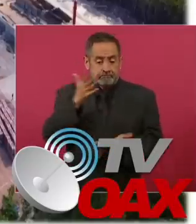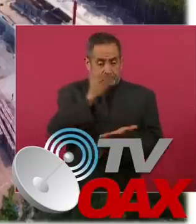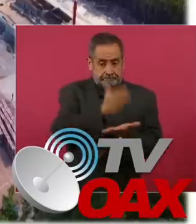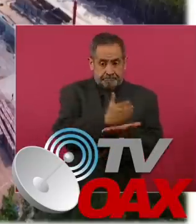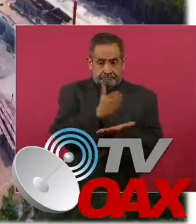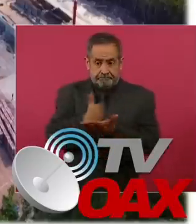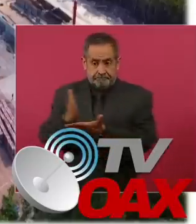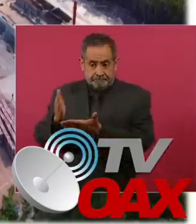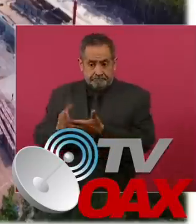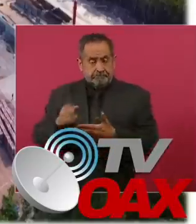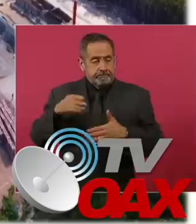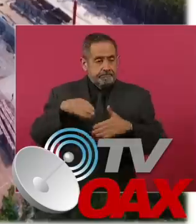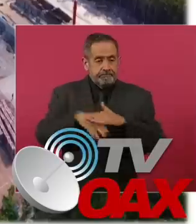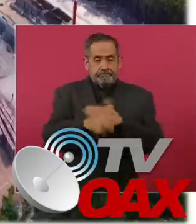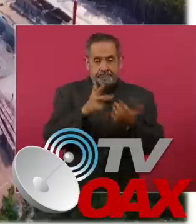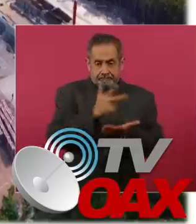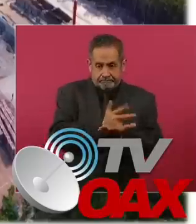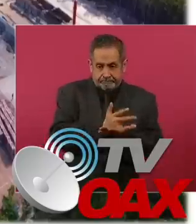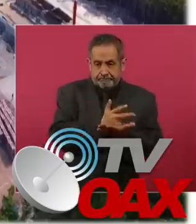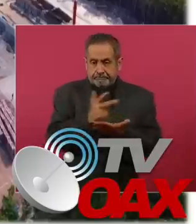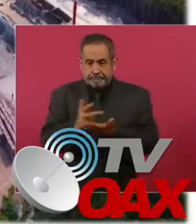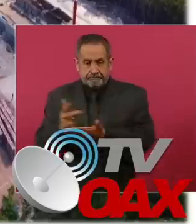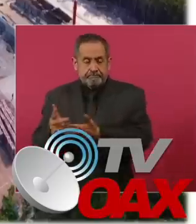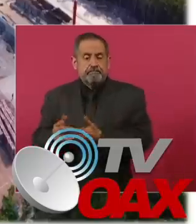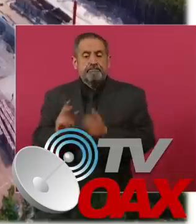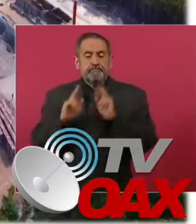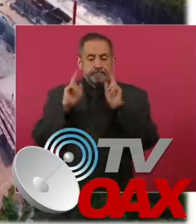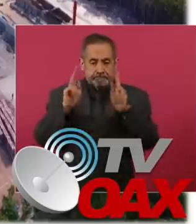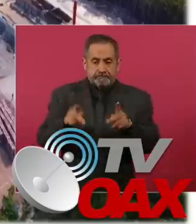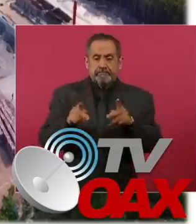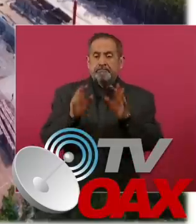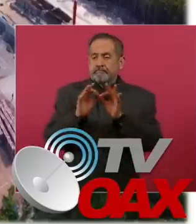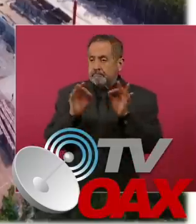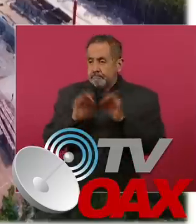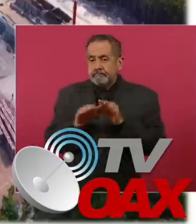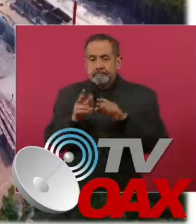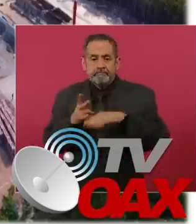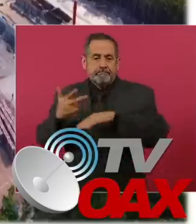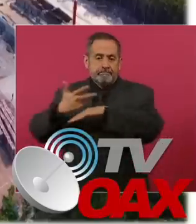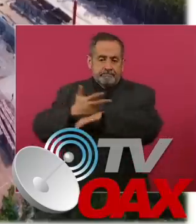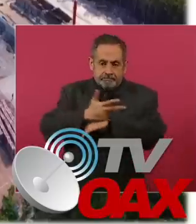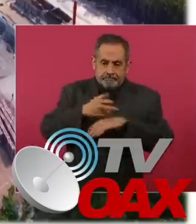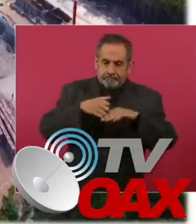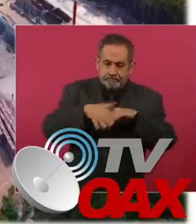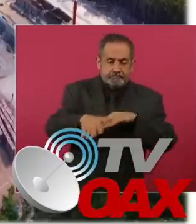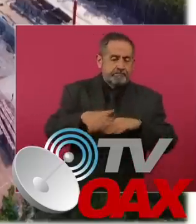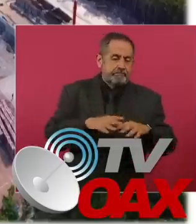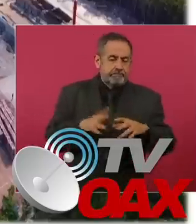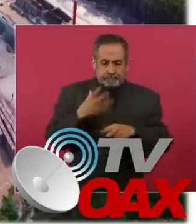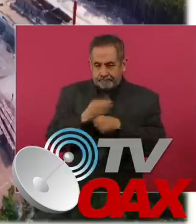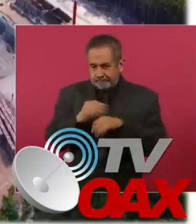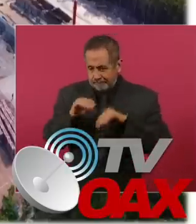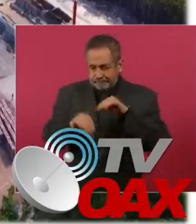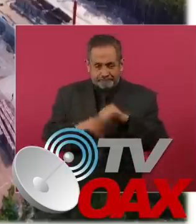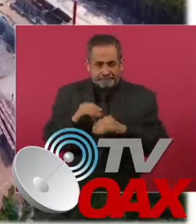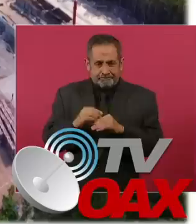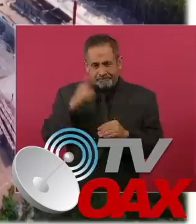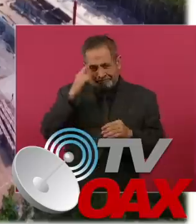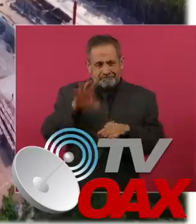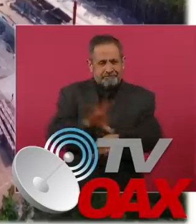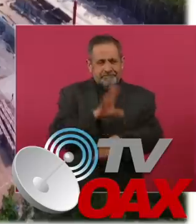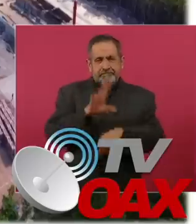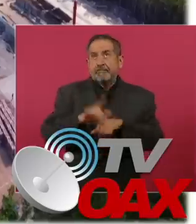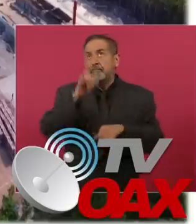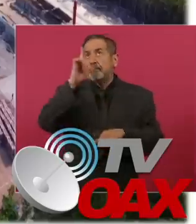largo de la ruta, construcción de puentes y viaductos elevados, y igualmente fabricación de estructuras metálicas para catenarias